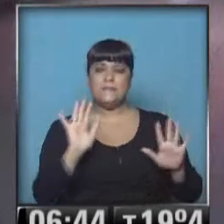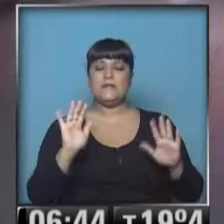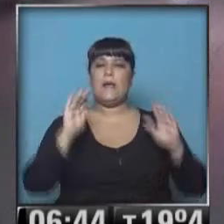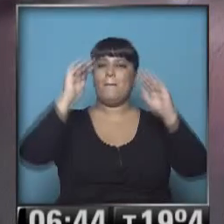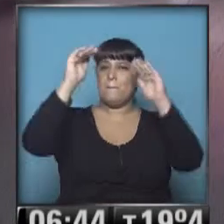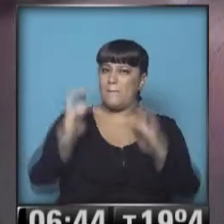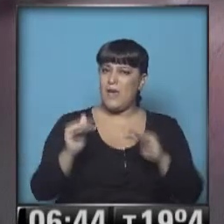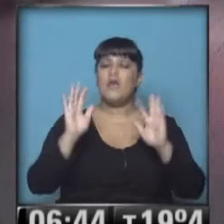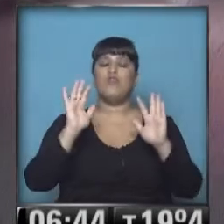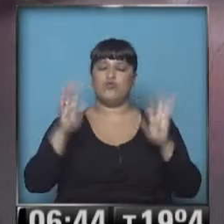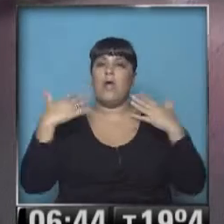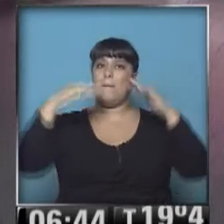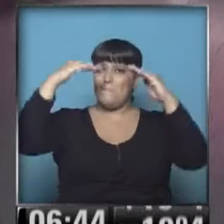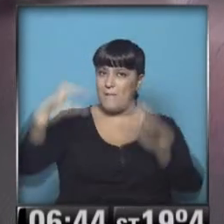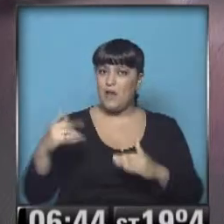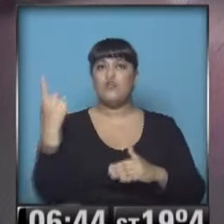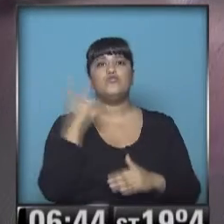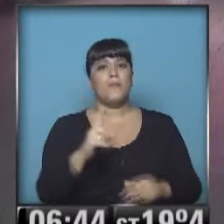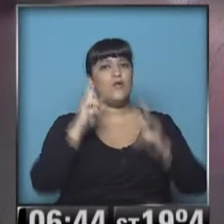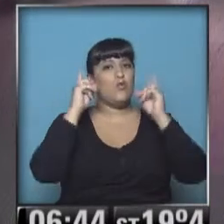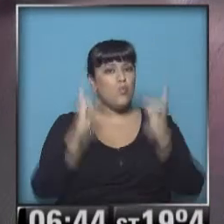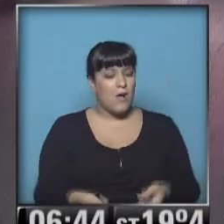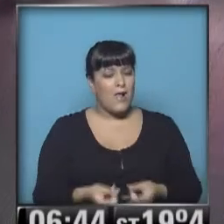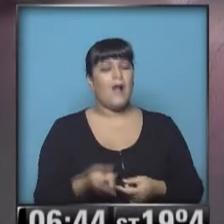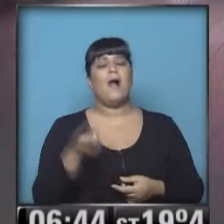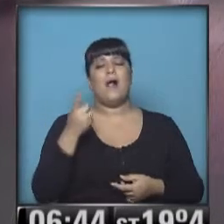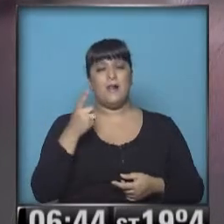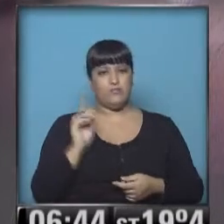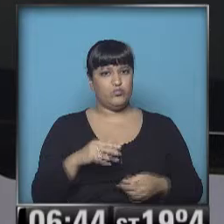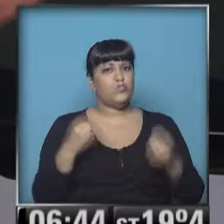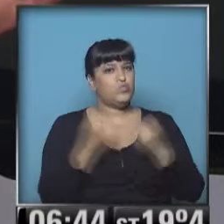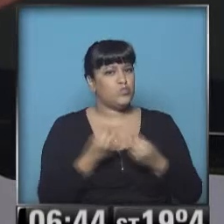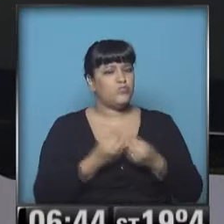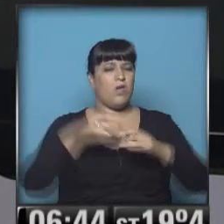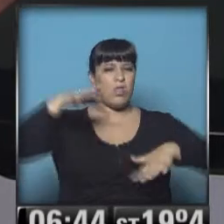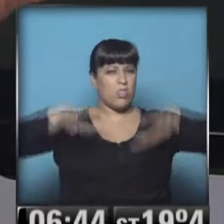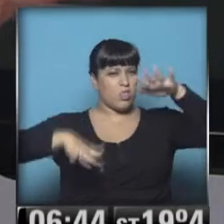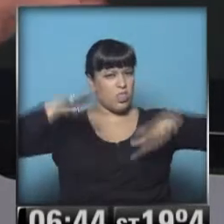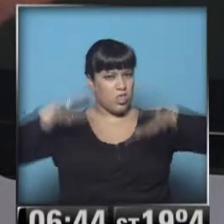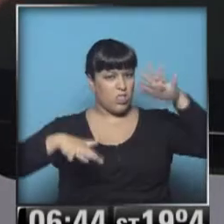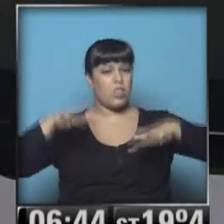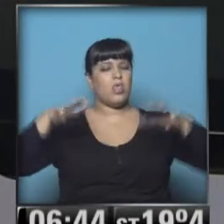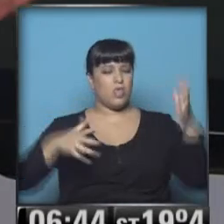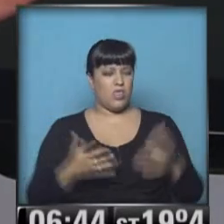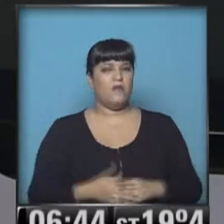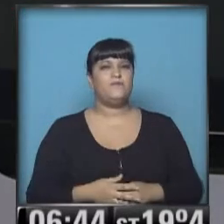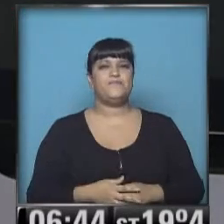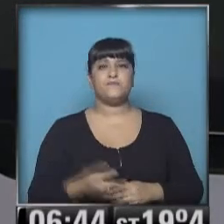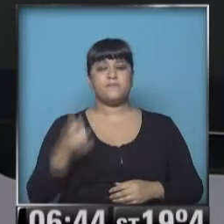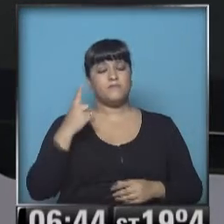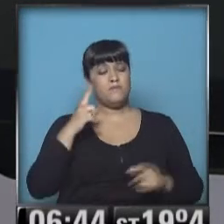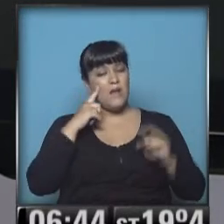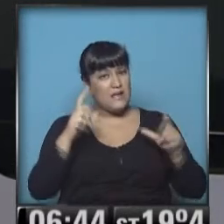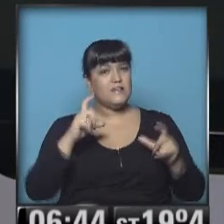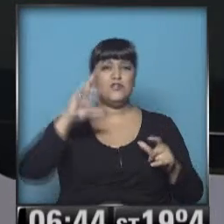menos caluroso, pero de todos modos va a haber bastante inestabilidad en la atmósfera. Atentos hacia